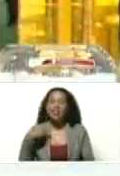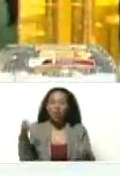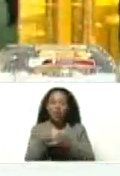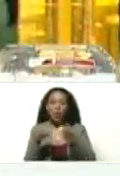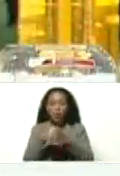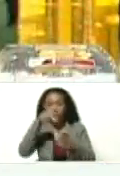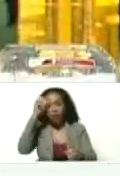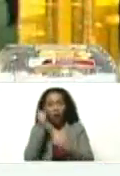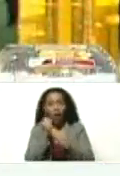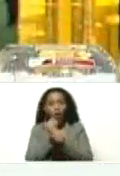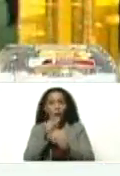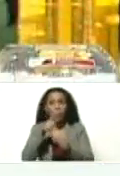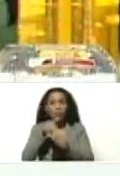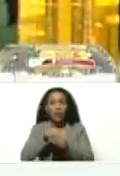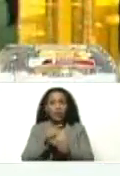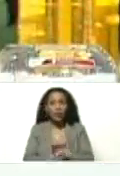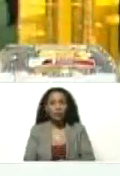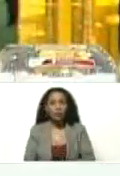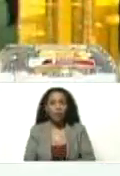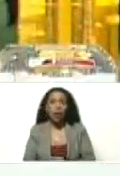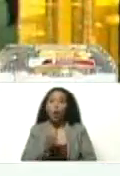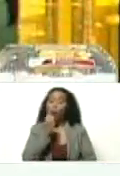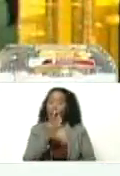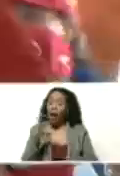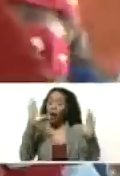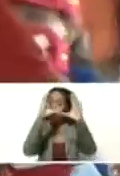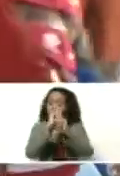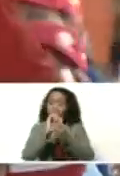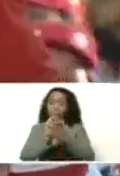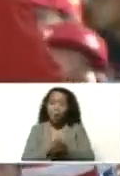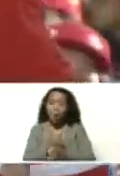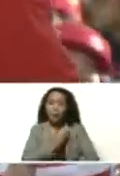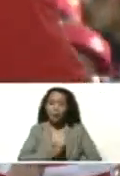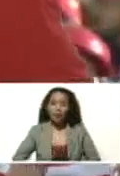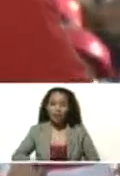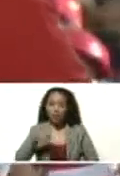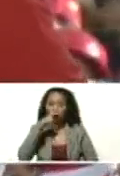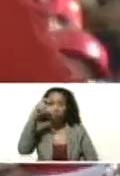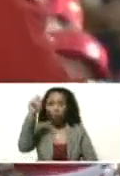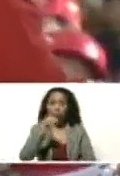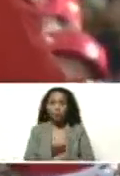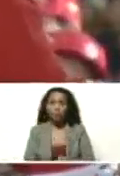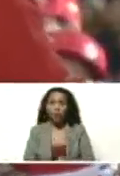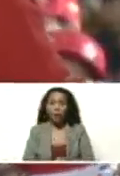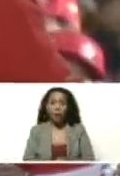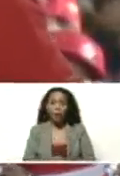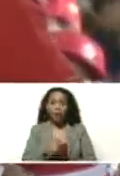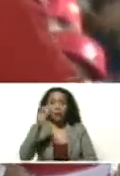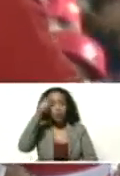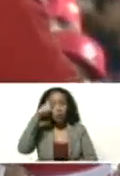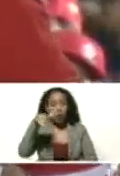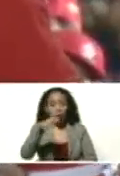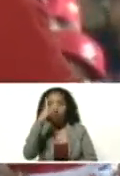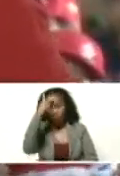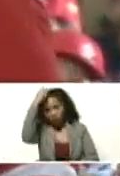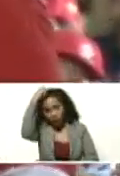PDVSA? Muy buenas noches, camarada presidente Nicolás Maduro, ciudadano ministro Tarela